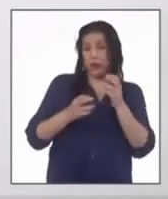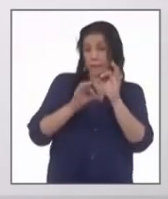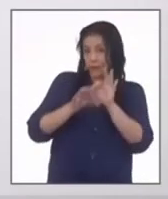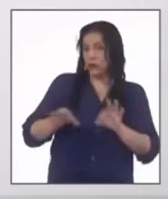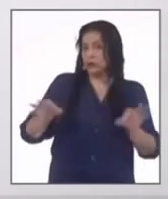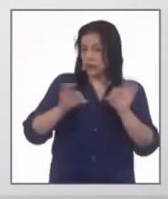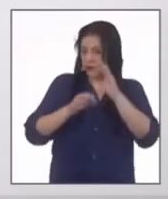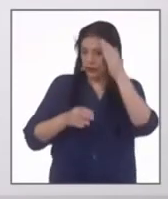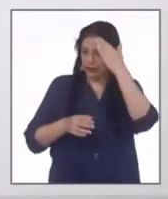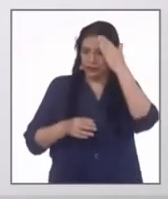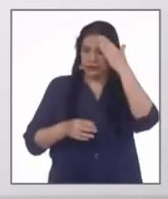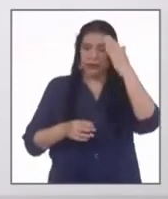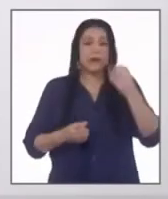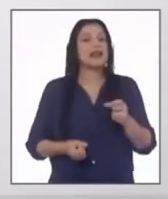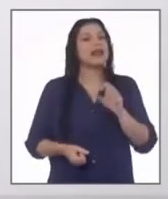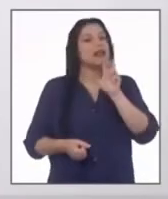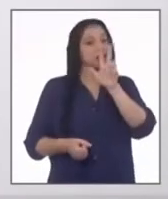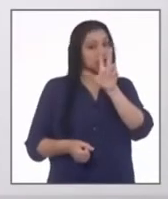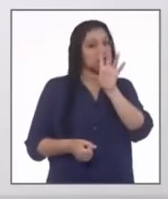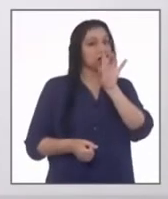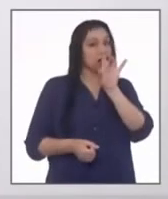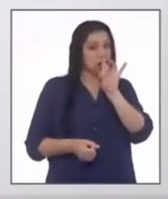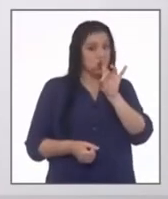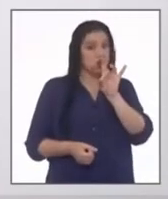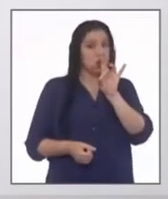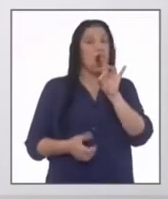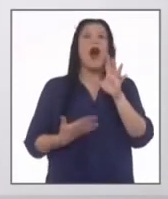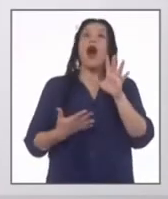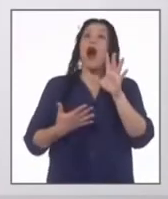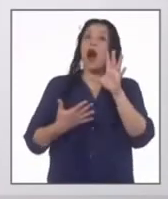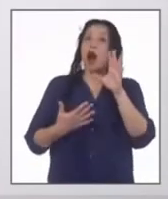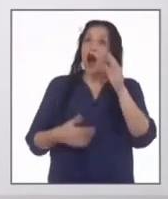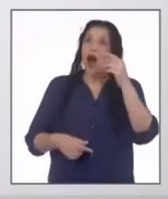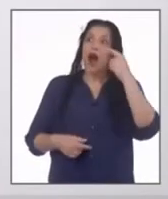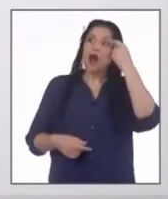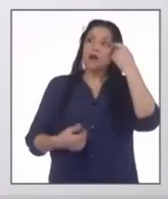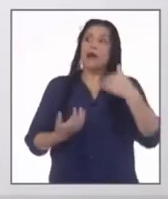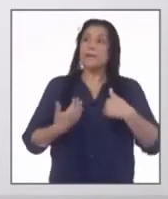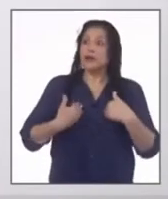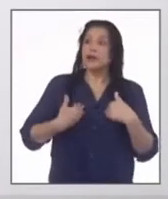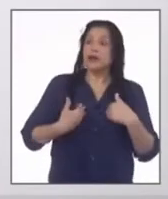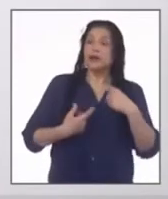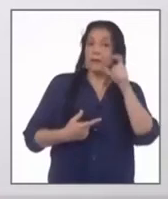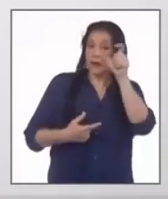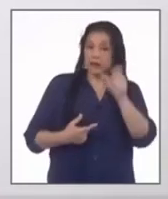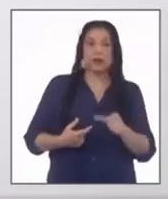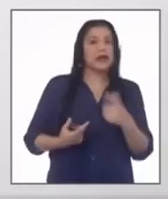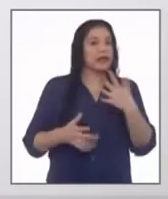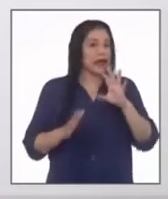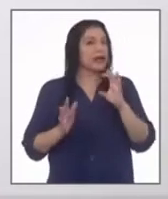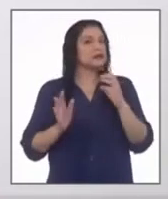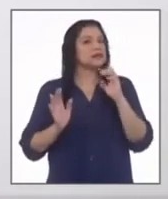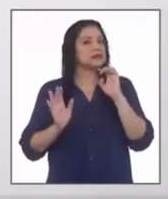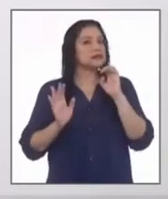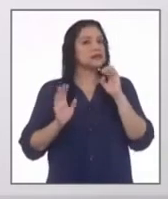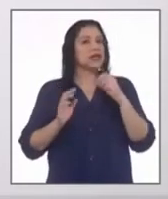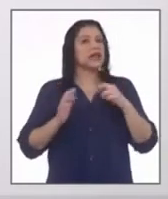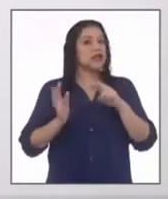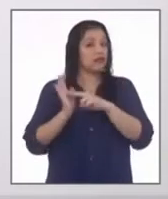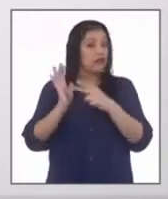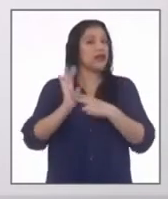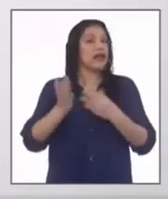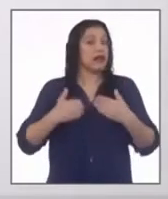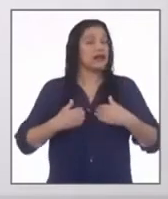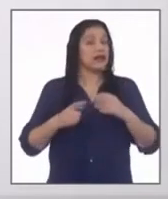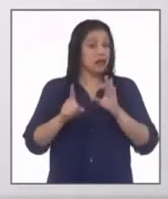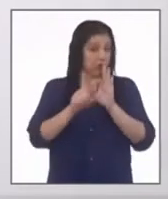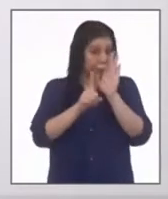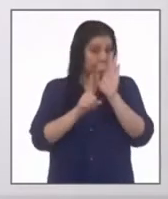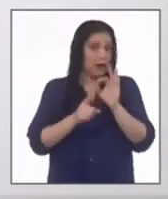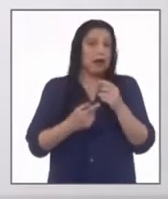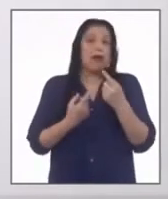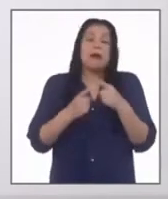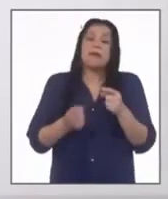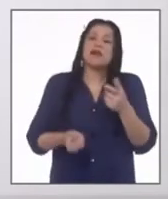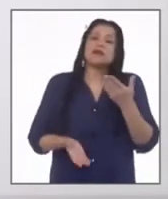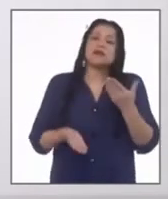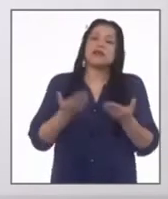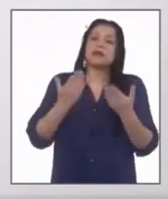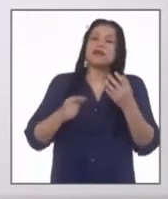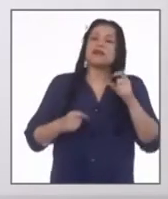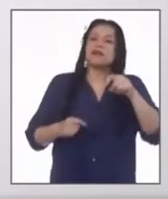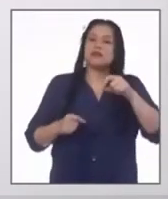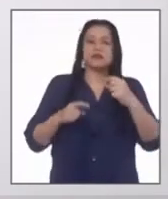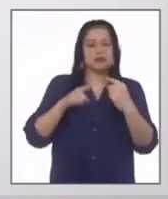saber identificar que 38 grados centígrados en una persona ya es un signo de tener fiebre? Pero si tuviera que usar